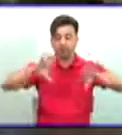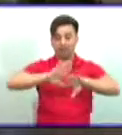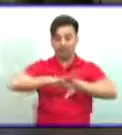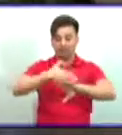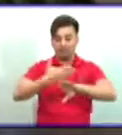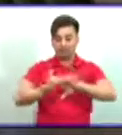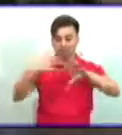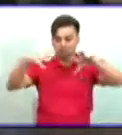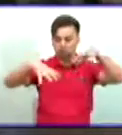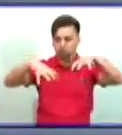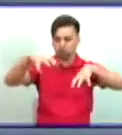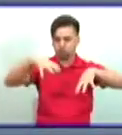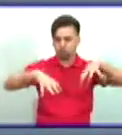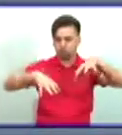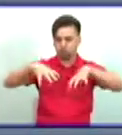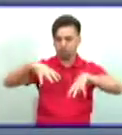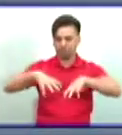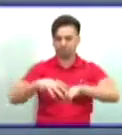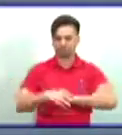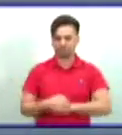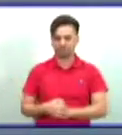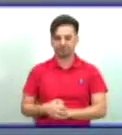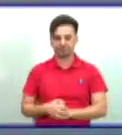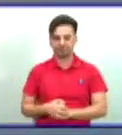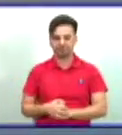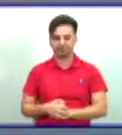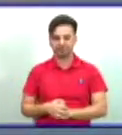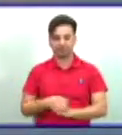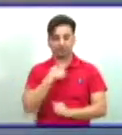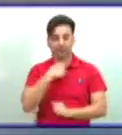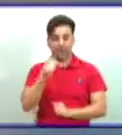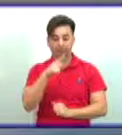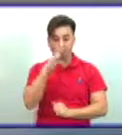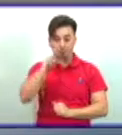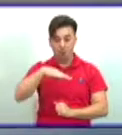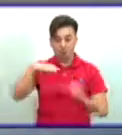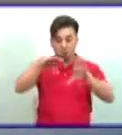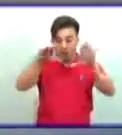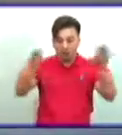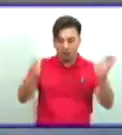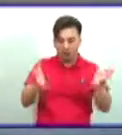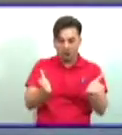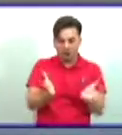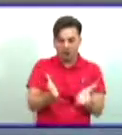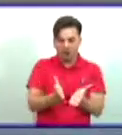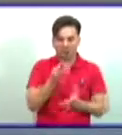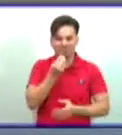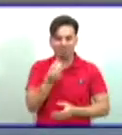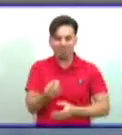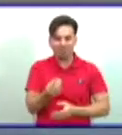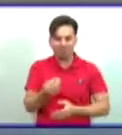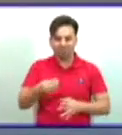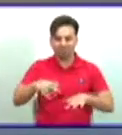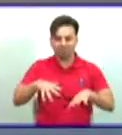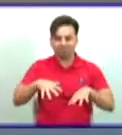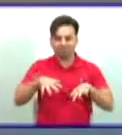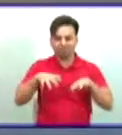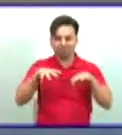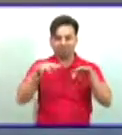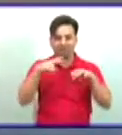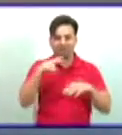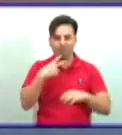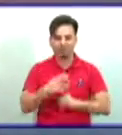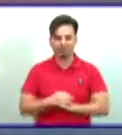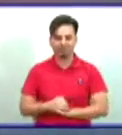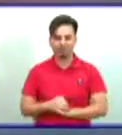como precipitaciones. Si no existiese la atmósfera, nos evaporaríamos. La atmósfera ejerce presión